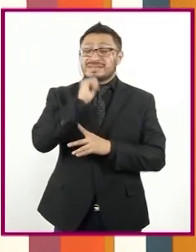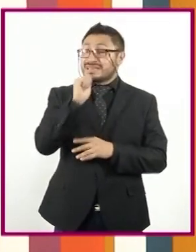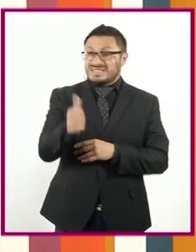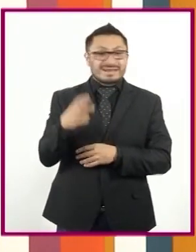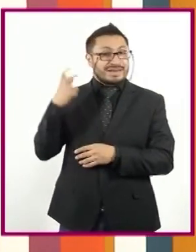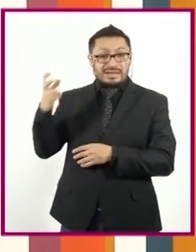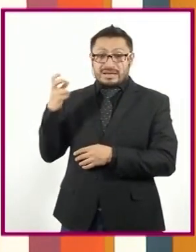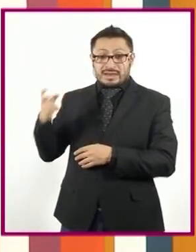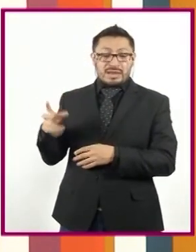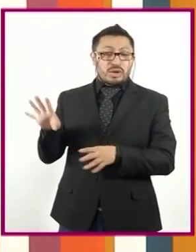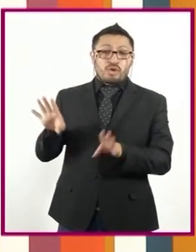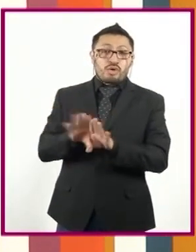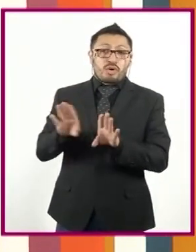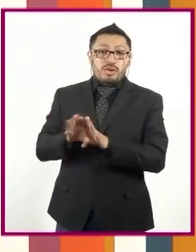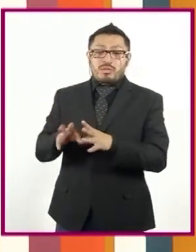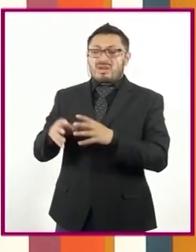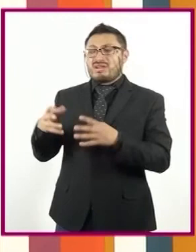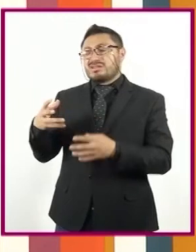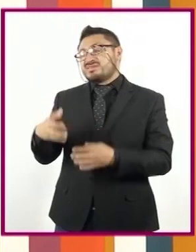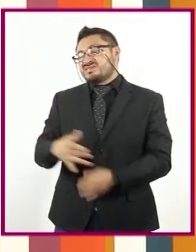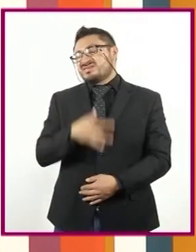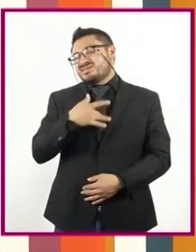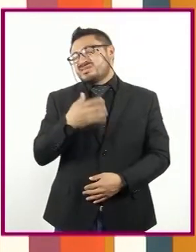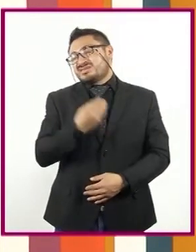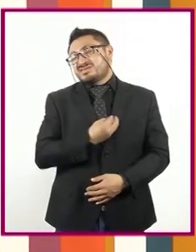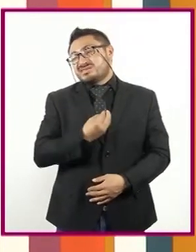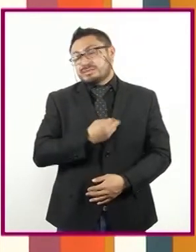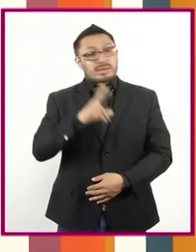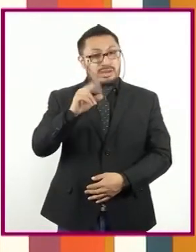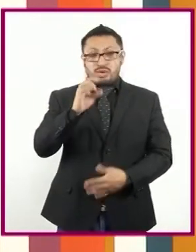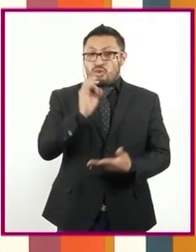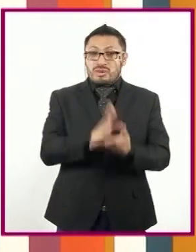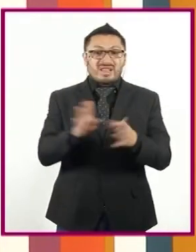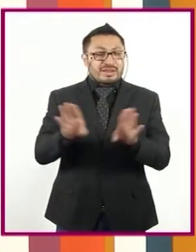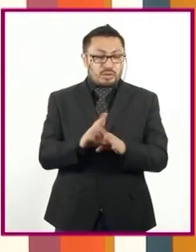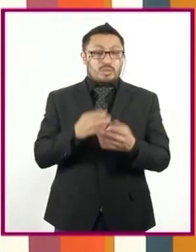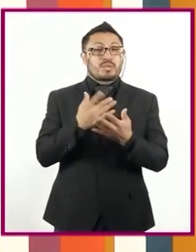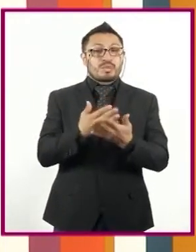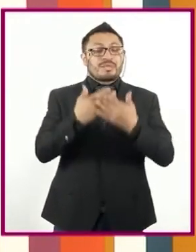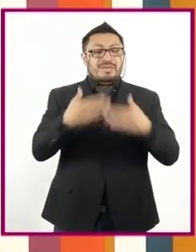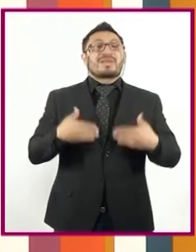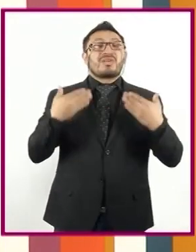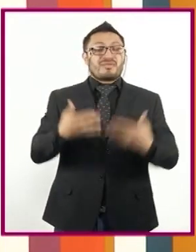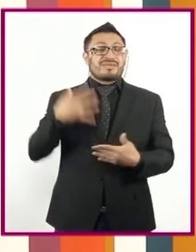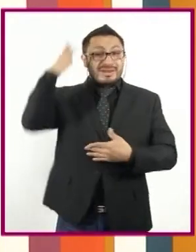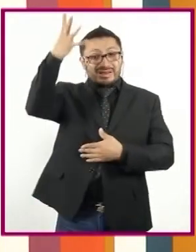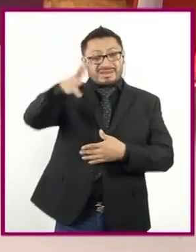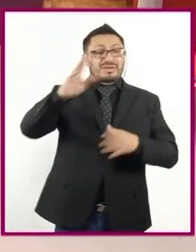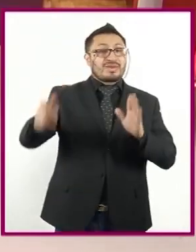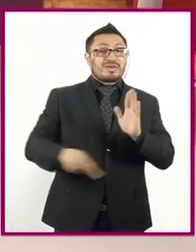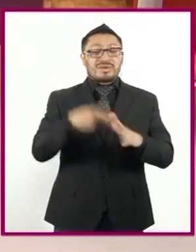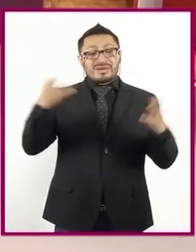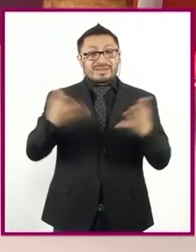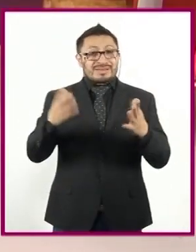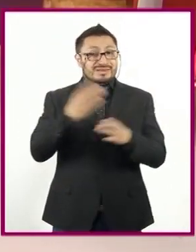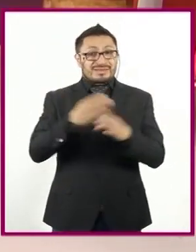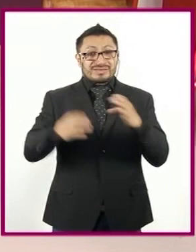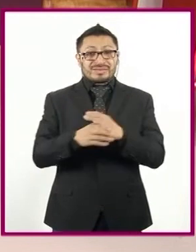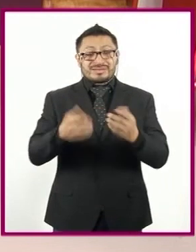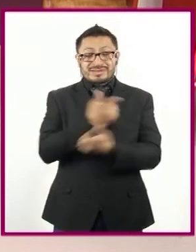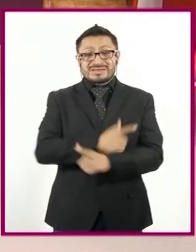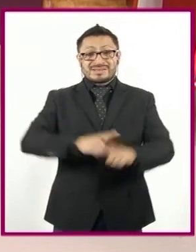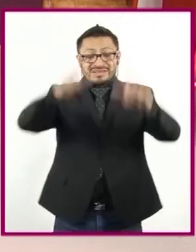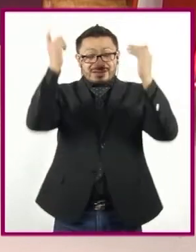esto se queda frustrado. Es nada más una pausa y tenemos que confiar en que pronto lo vamos a poder retomar.